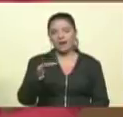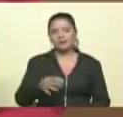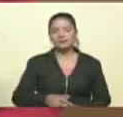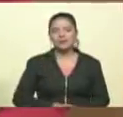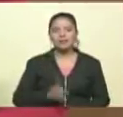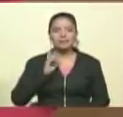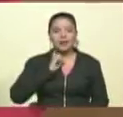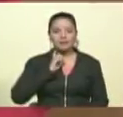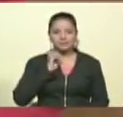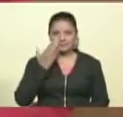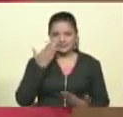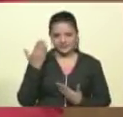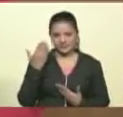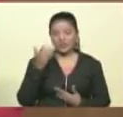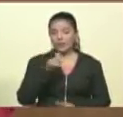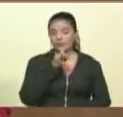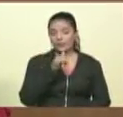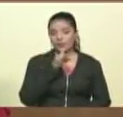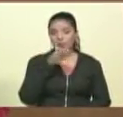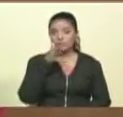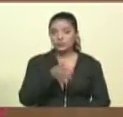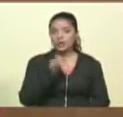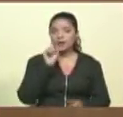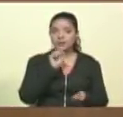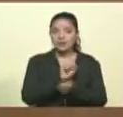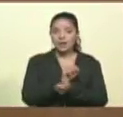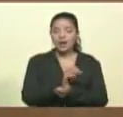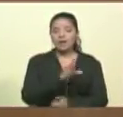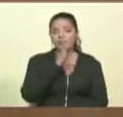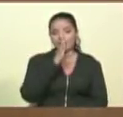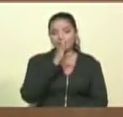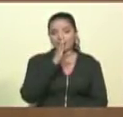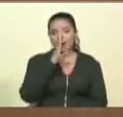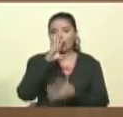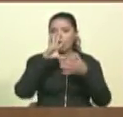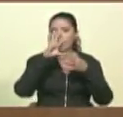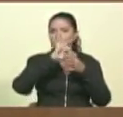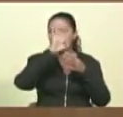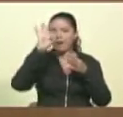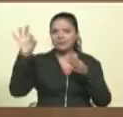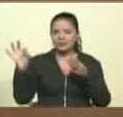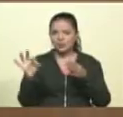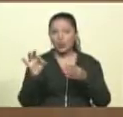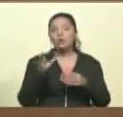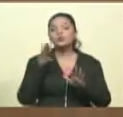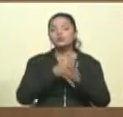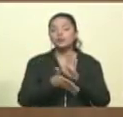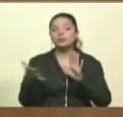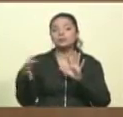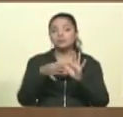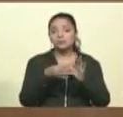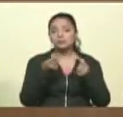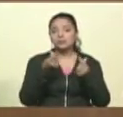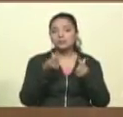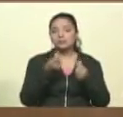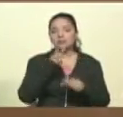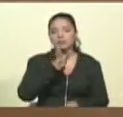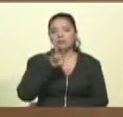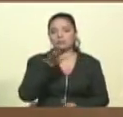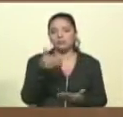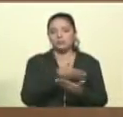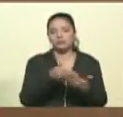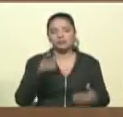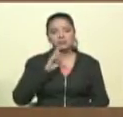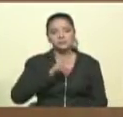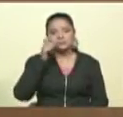Tarek William Saab, quien informó sobre la detención de un gerente del banco Banesco por su vinculación al acaparamiento de 25 millones de